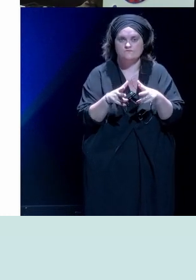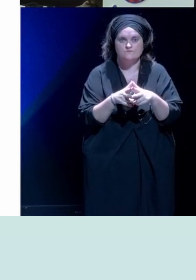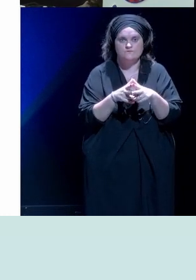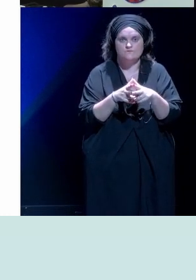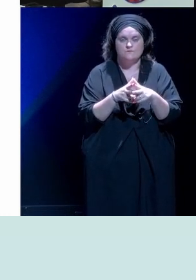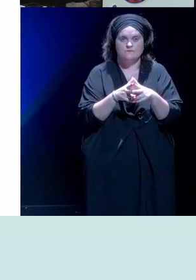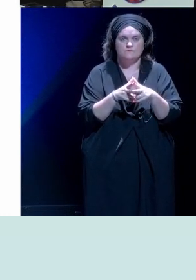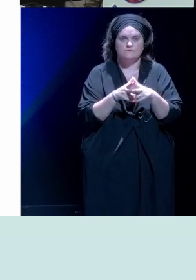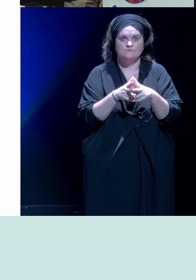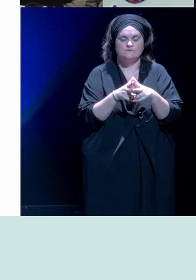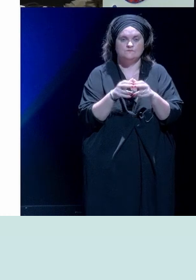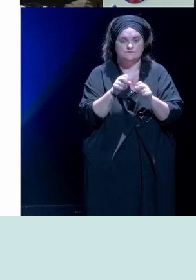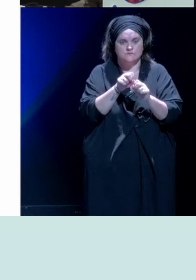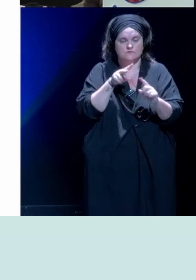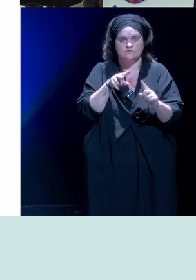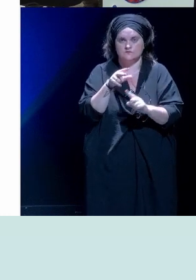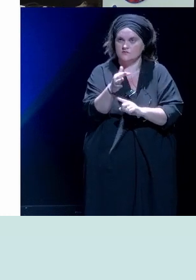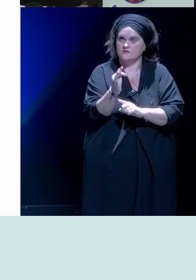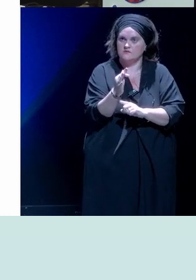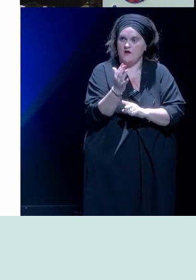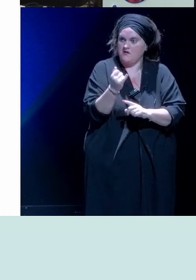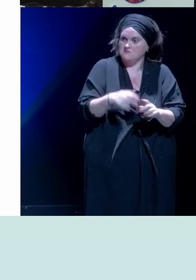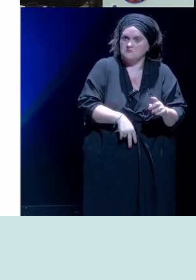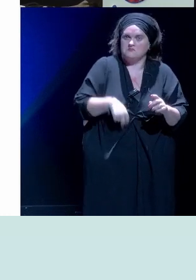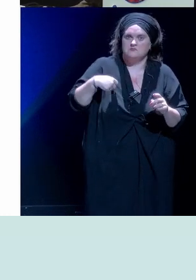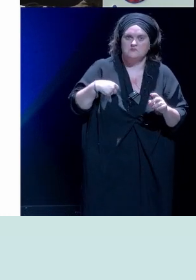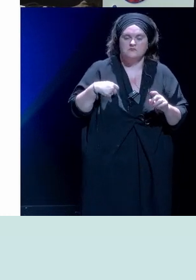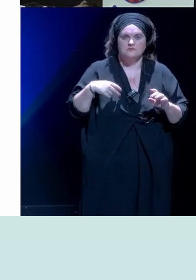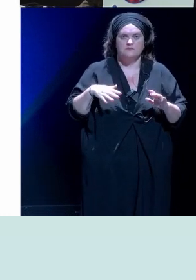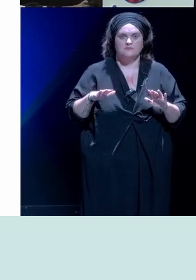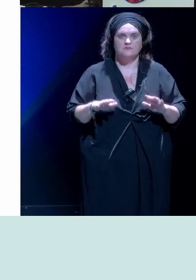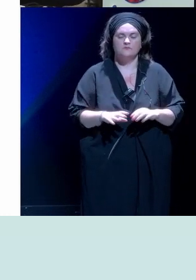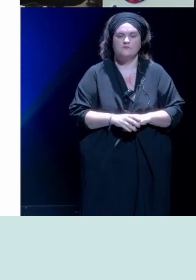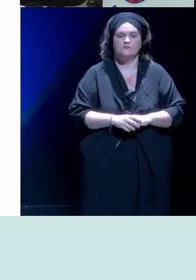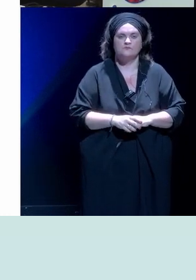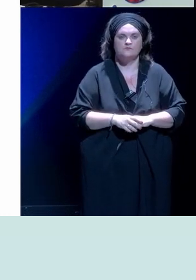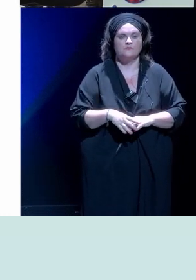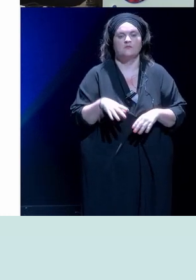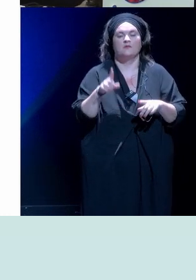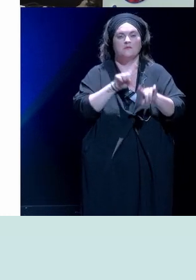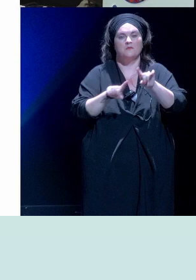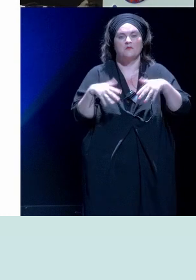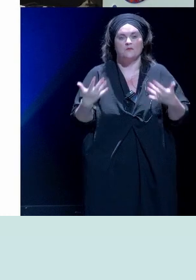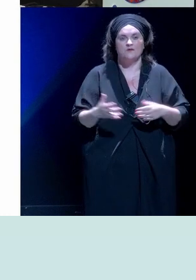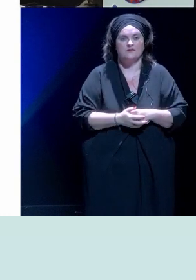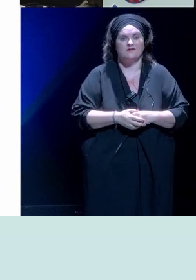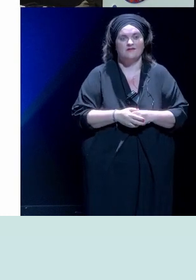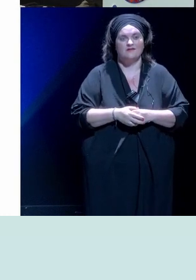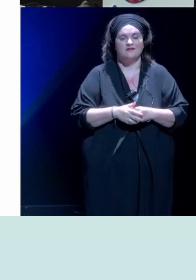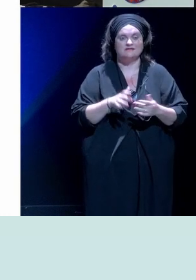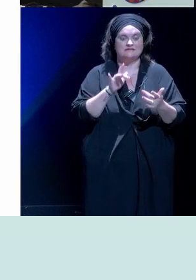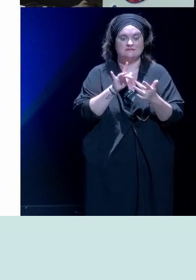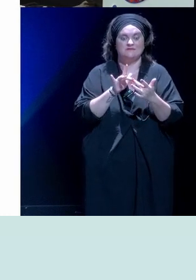una visión positiva de estos vínculos, en relación a estos vínculos. El problema sería la ausencia de